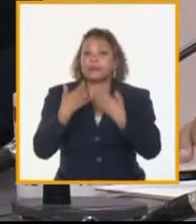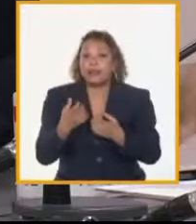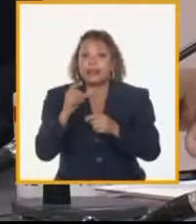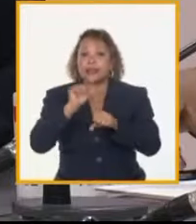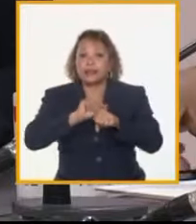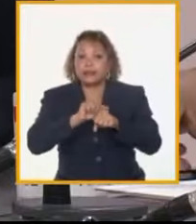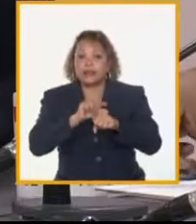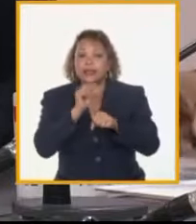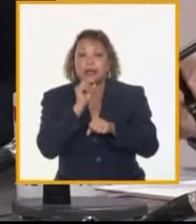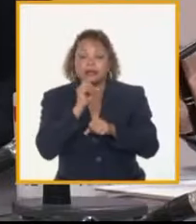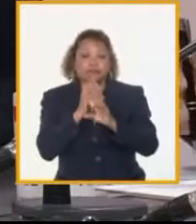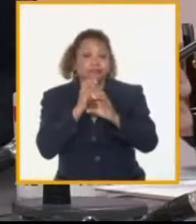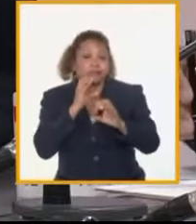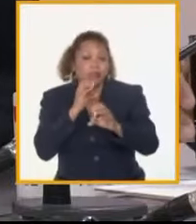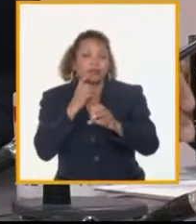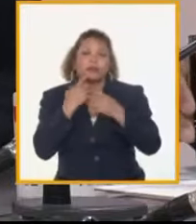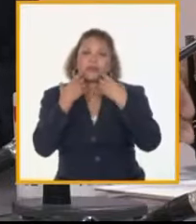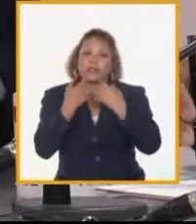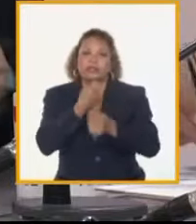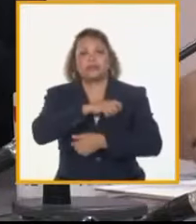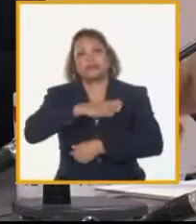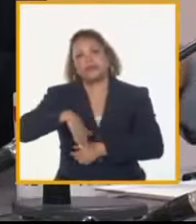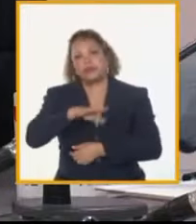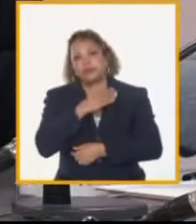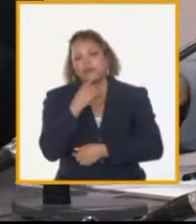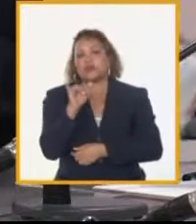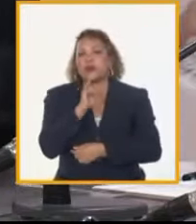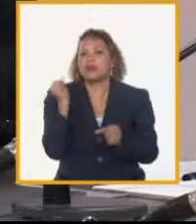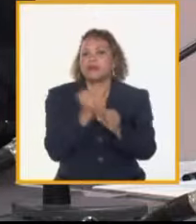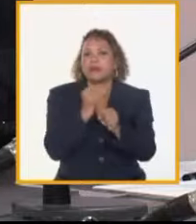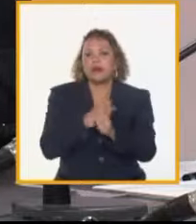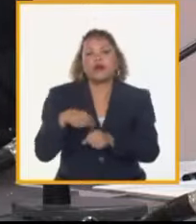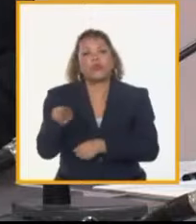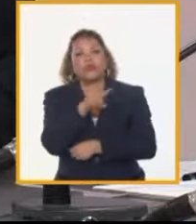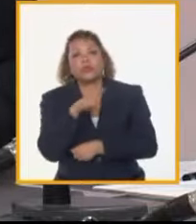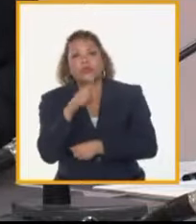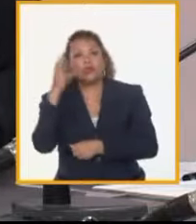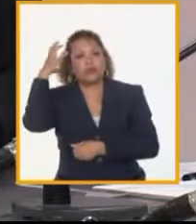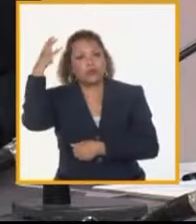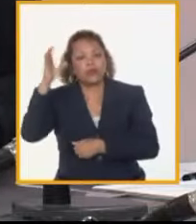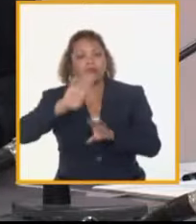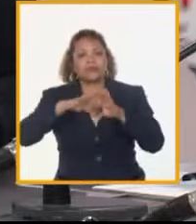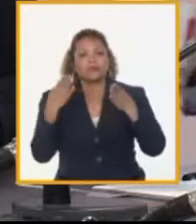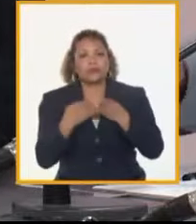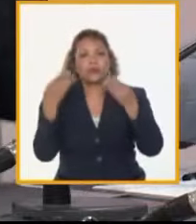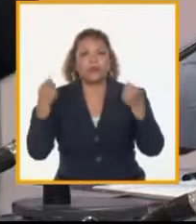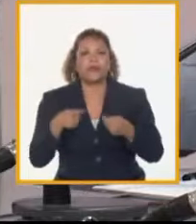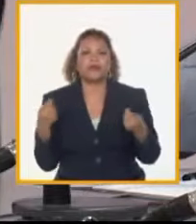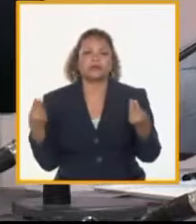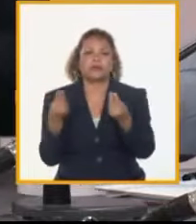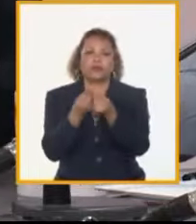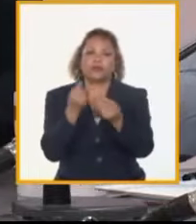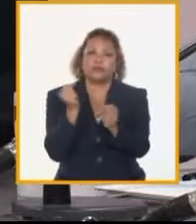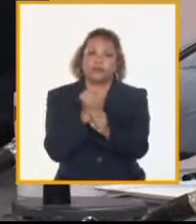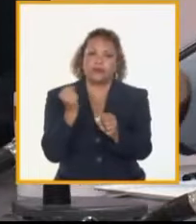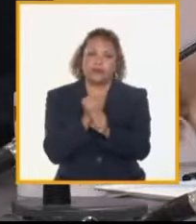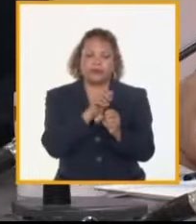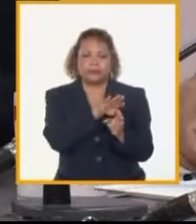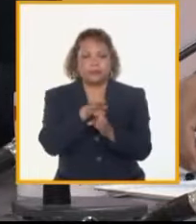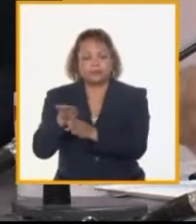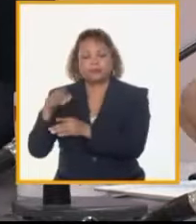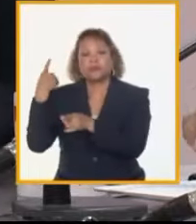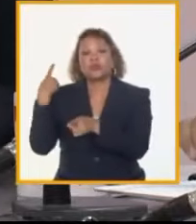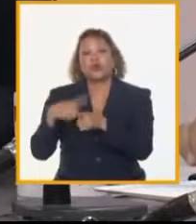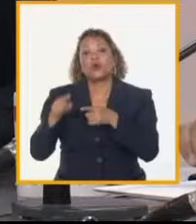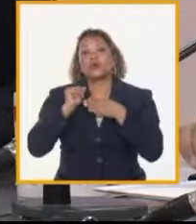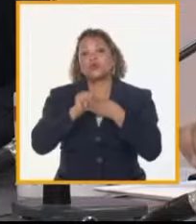mejorarlo es también un empeño de ustedes y del gobierno de la capital, que hay que seguir de cerca. Otro servicio que